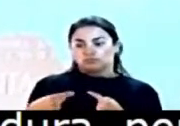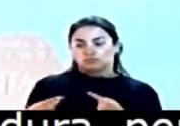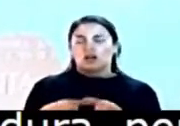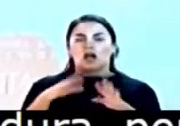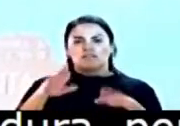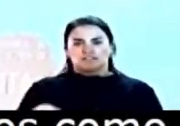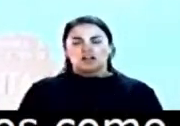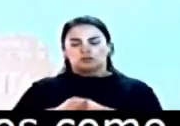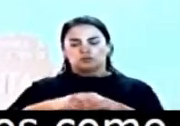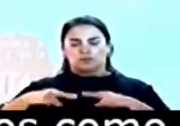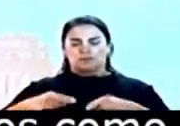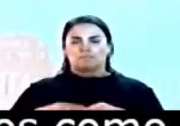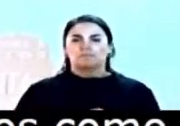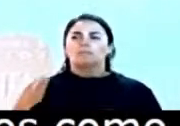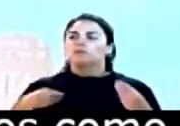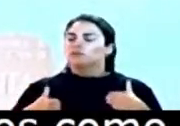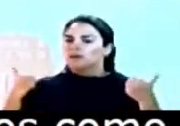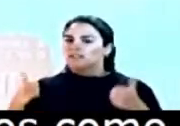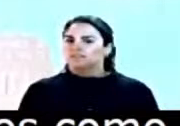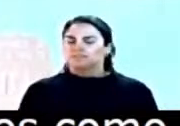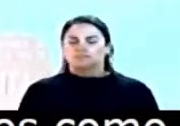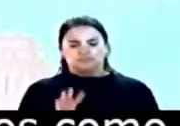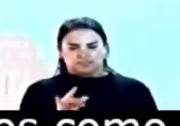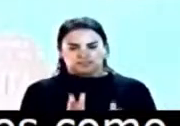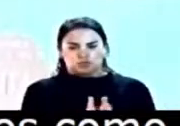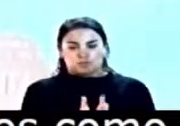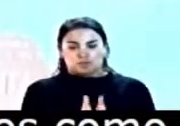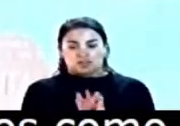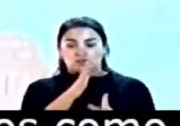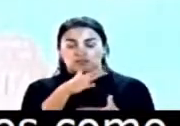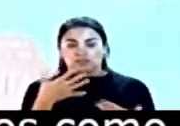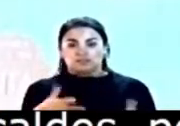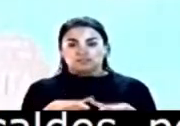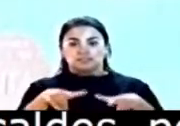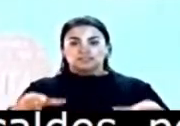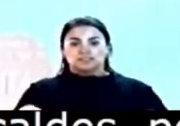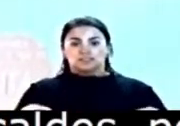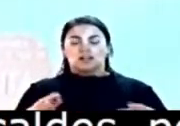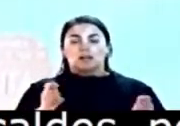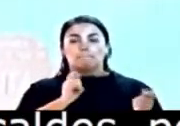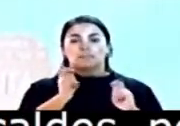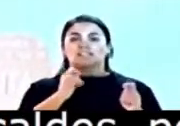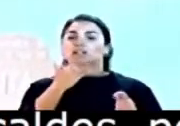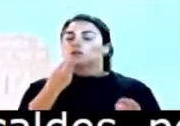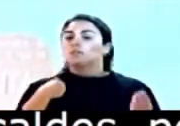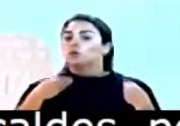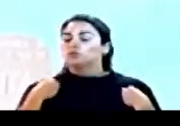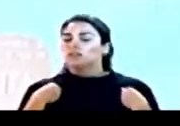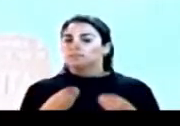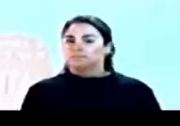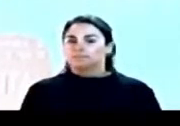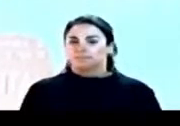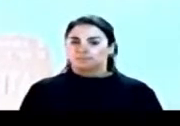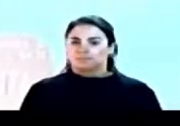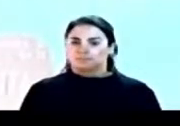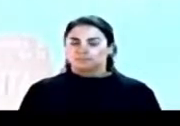autovía. ¿Más preguntas? Los compañeros que se encuentran en la sala de prensa virtual, ¿tienen alguna pregunta?